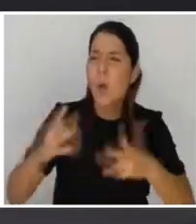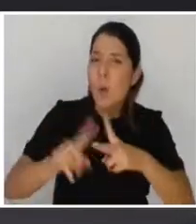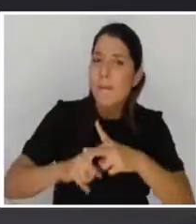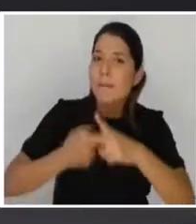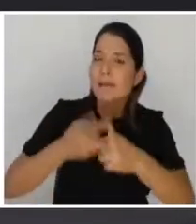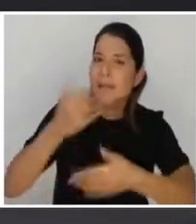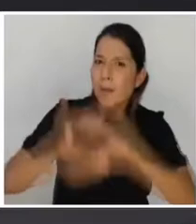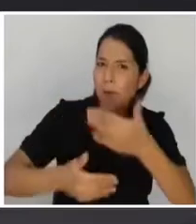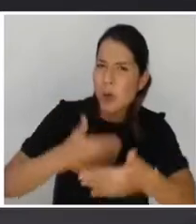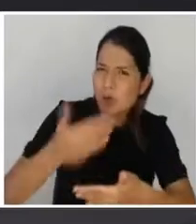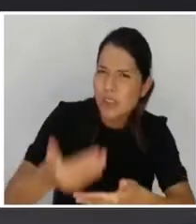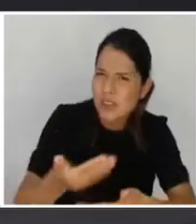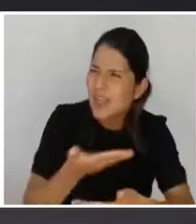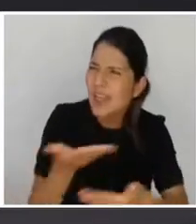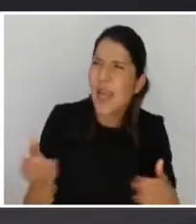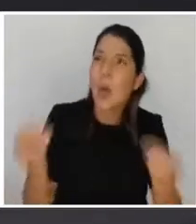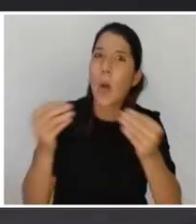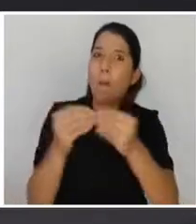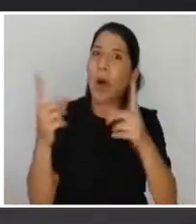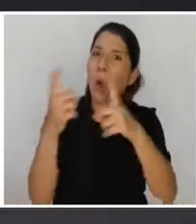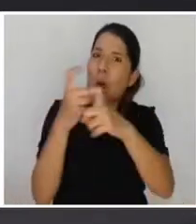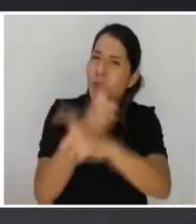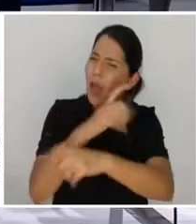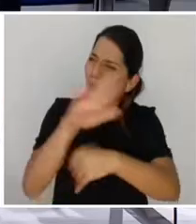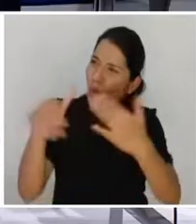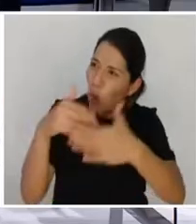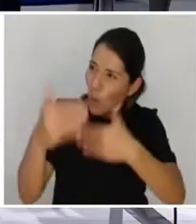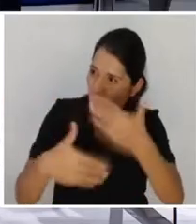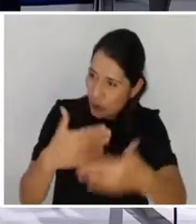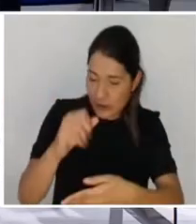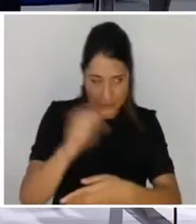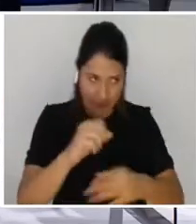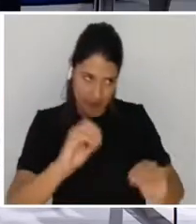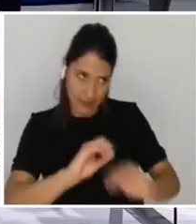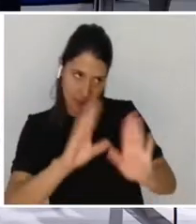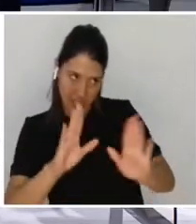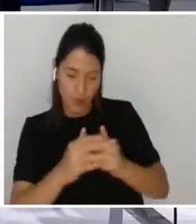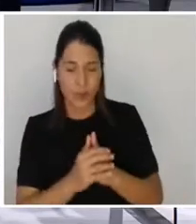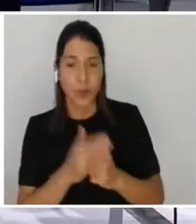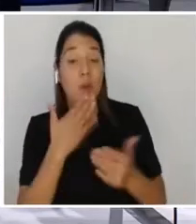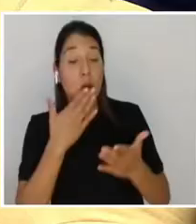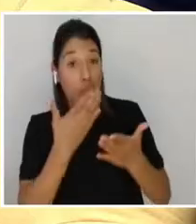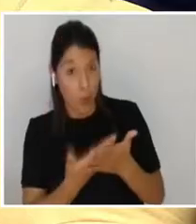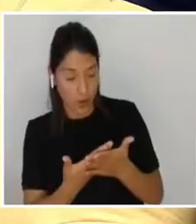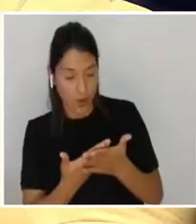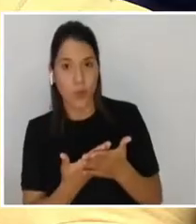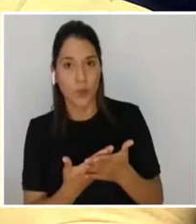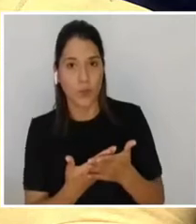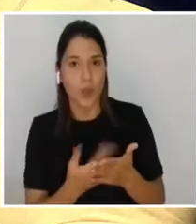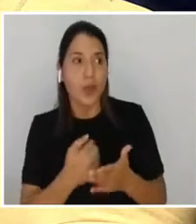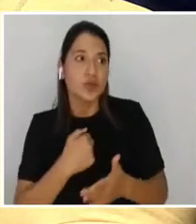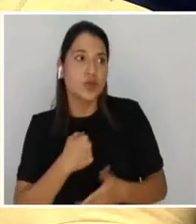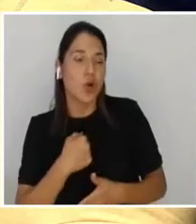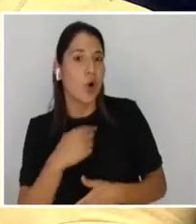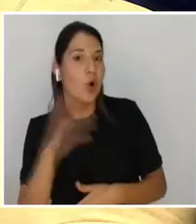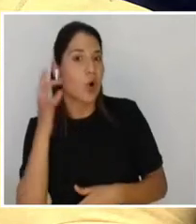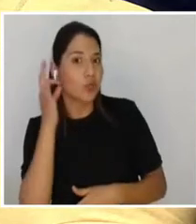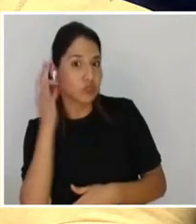más complicado de todos estos trámites? Sí, claro que sí. En el caso de ser uno niña, ¿verdad?, uno desde muy pequeña